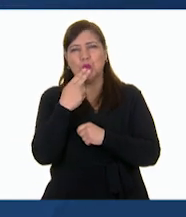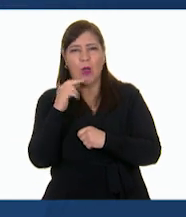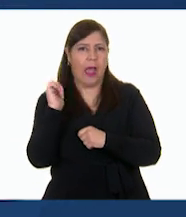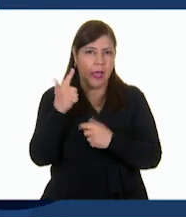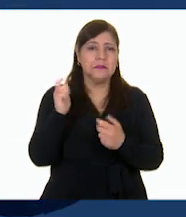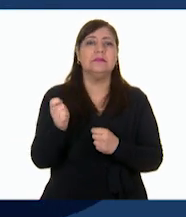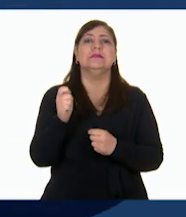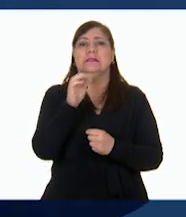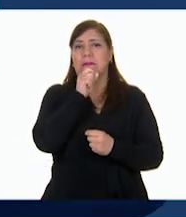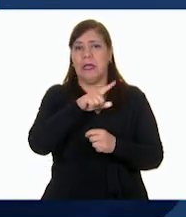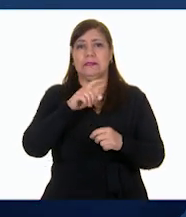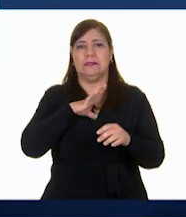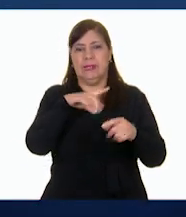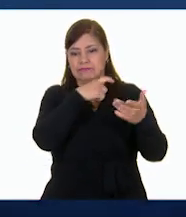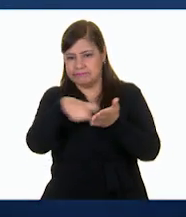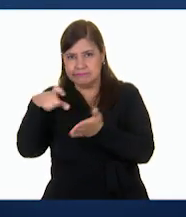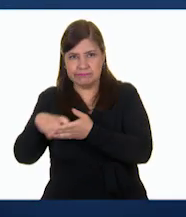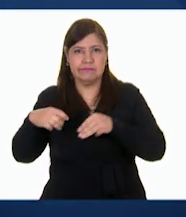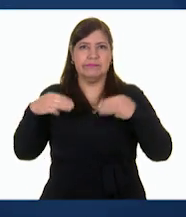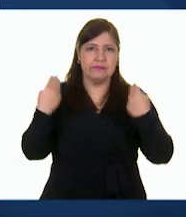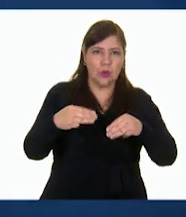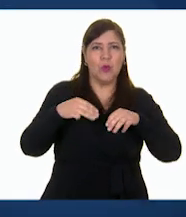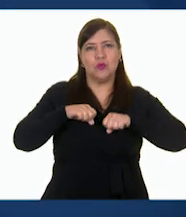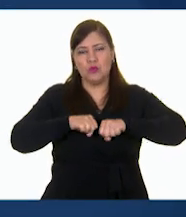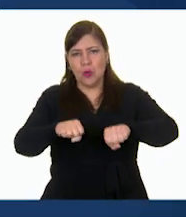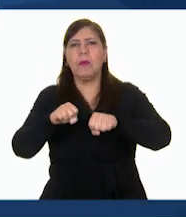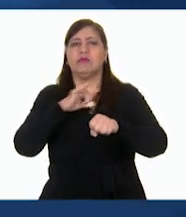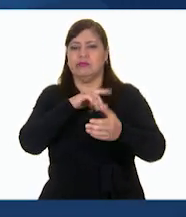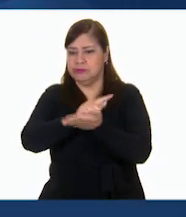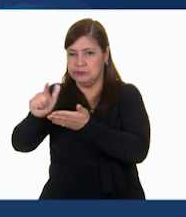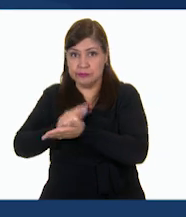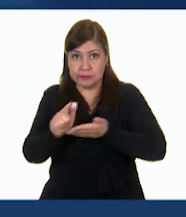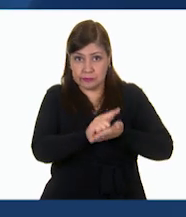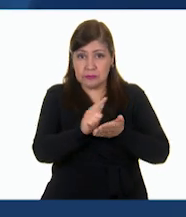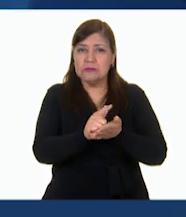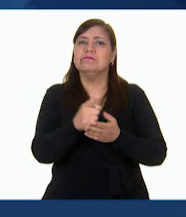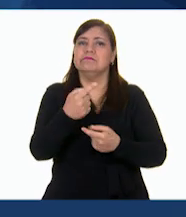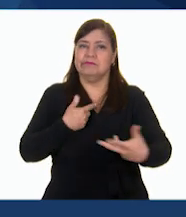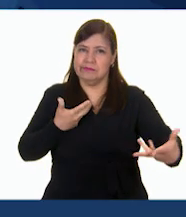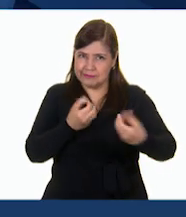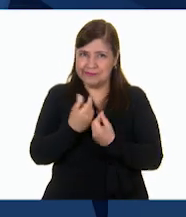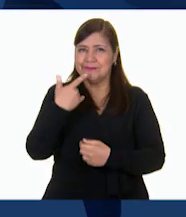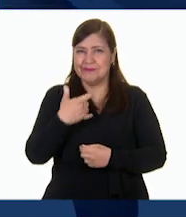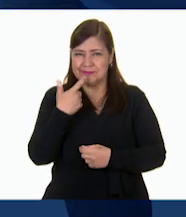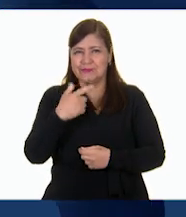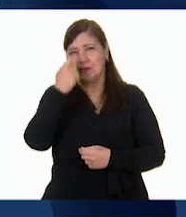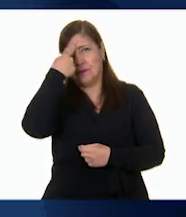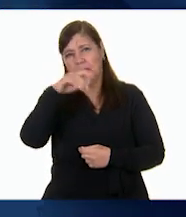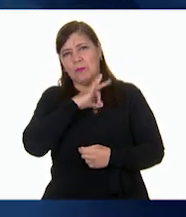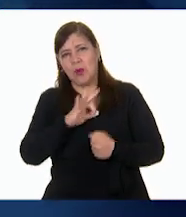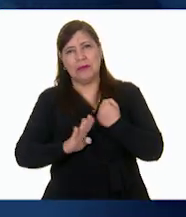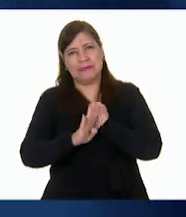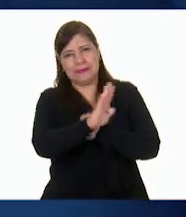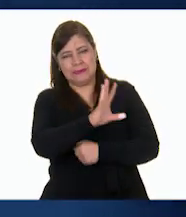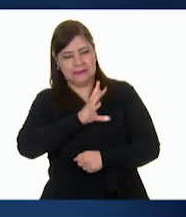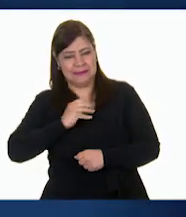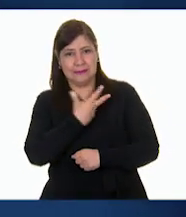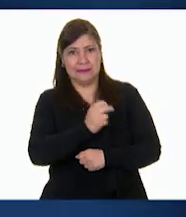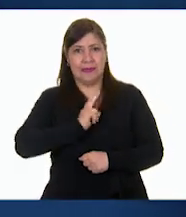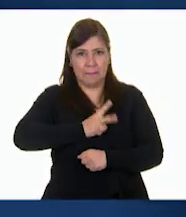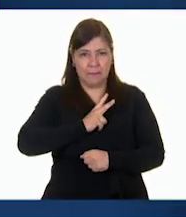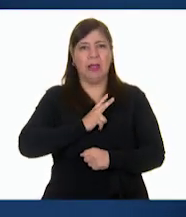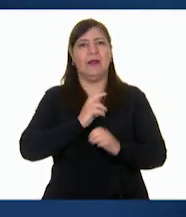las cosas que compres en la tienda o en el supermercado. Sigamos luchando juntos contra este virus, cuidándonos los